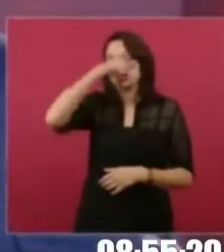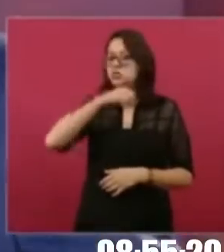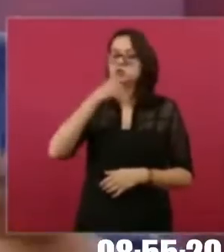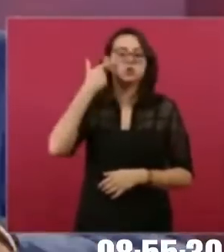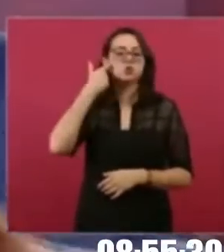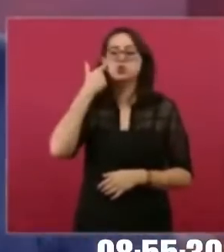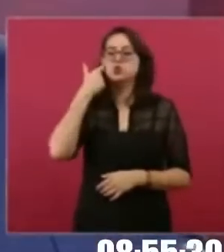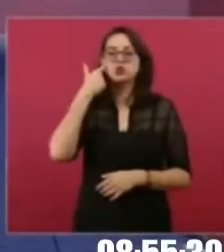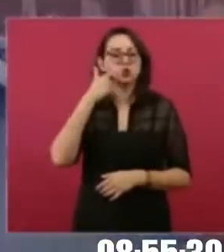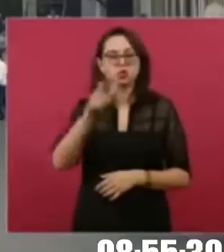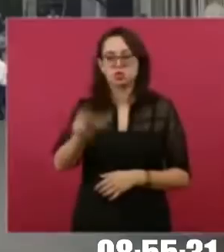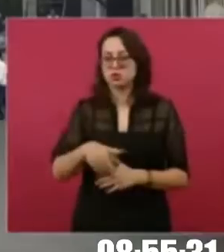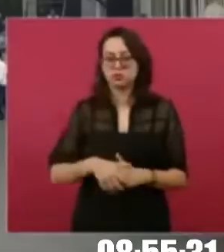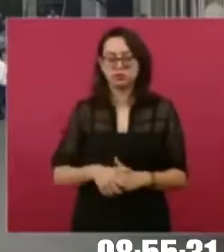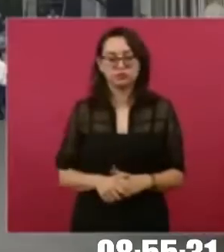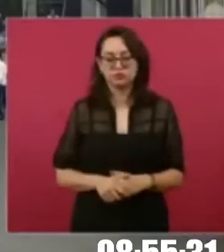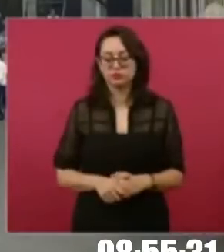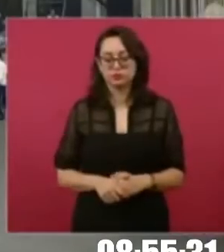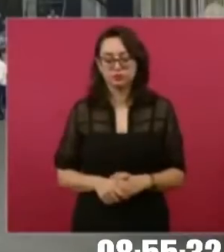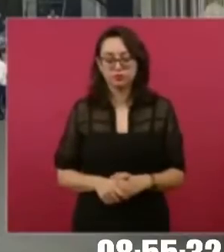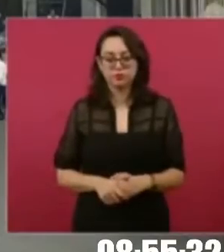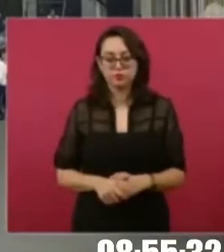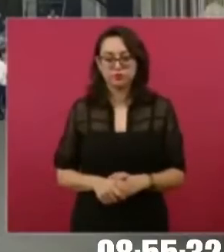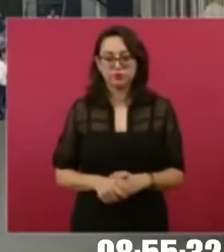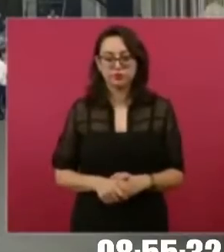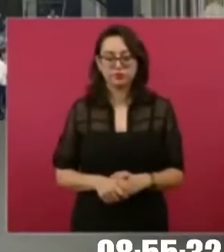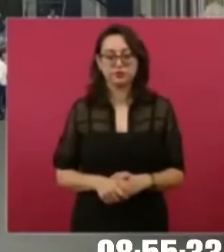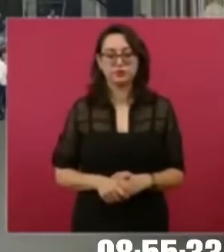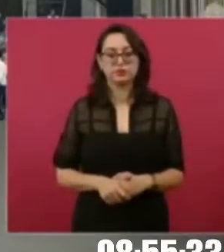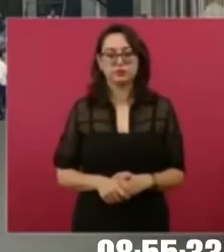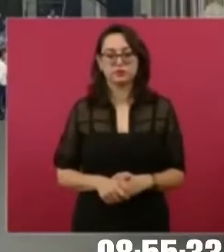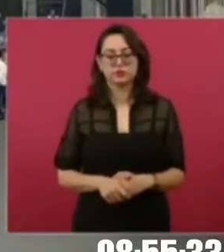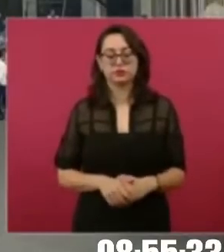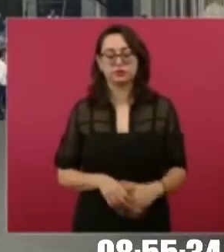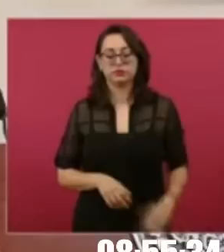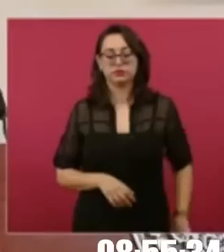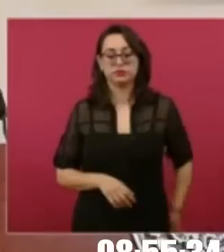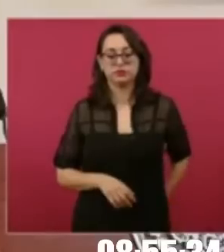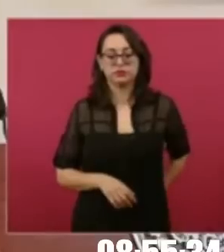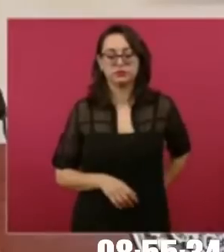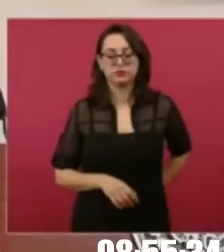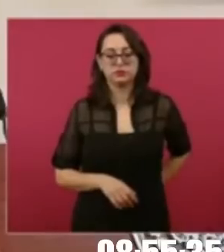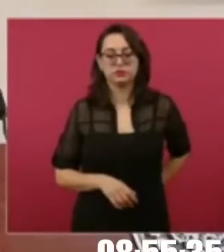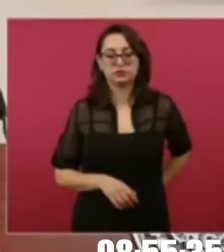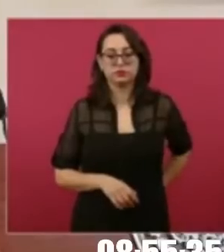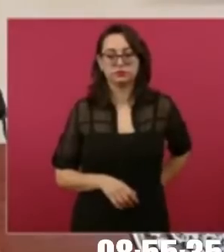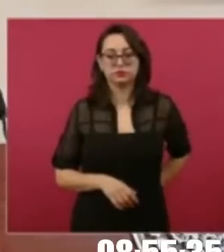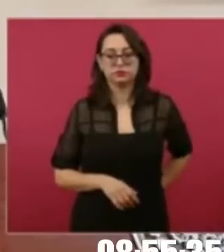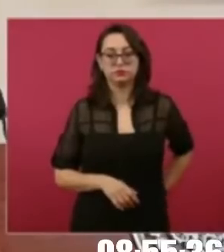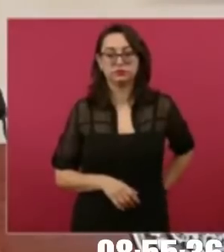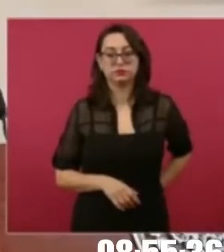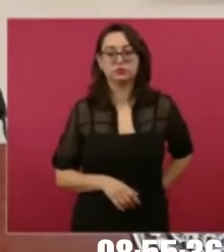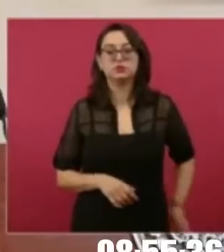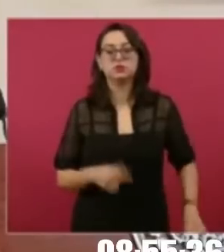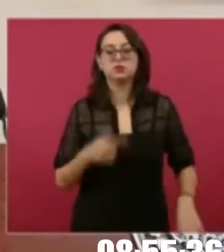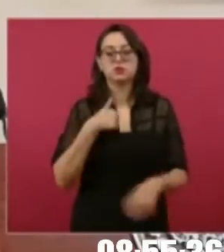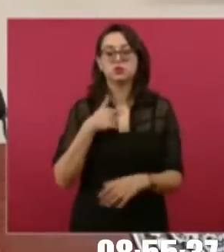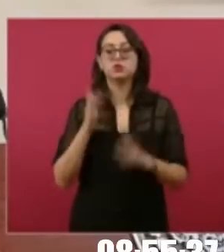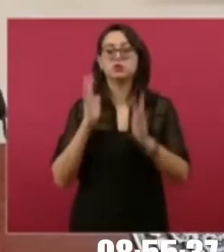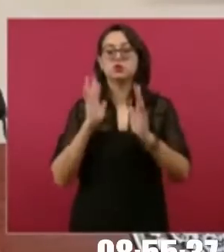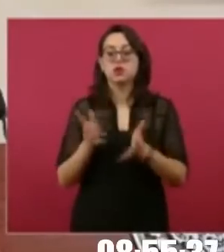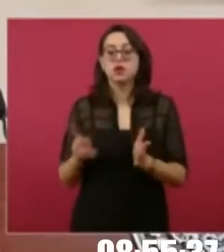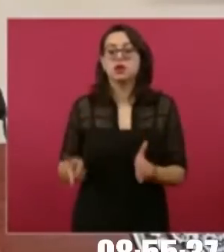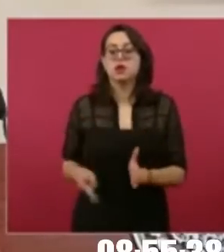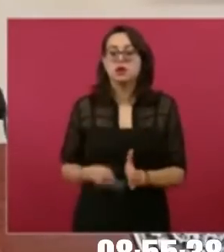Además ya lo he dicho muchas veces estamos iniciando una etapa nueva